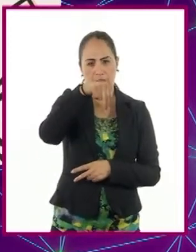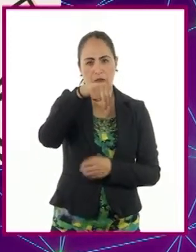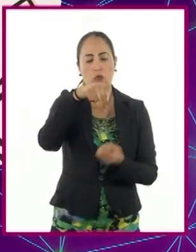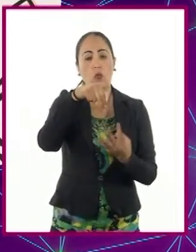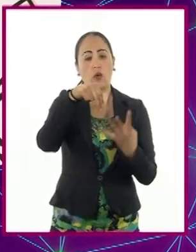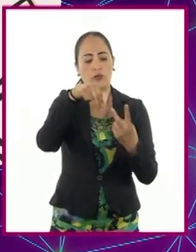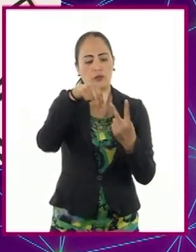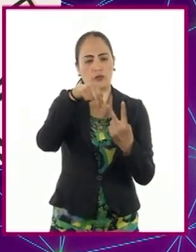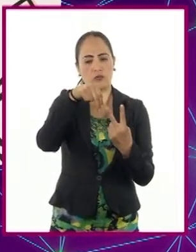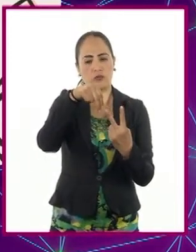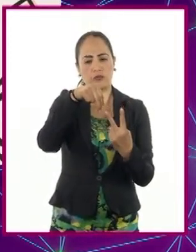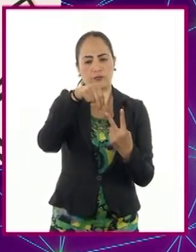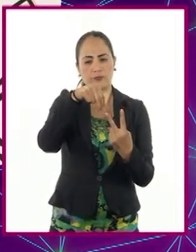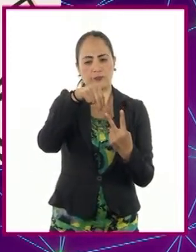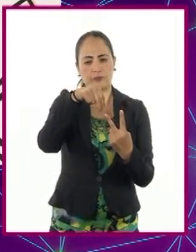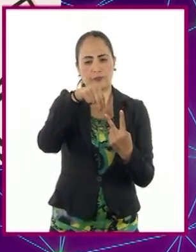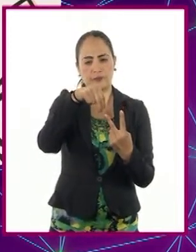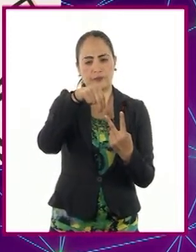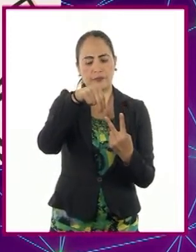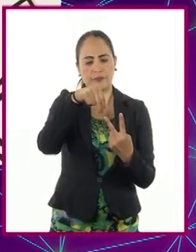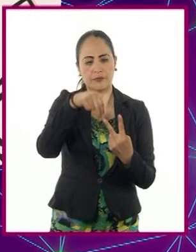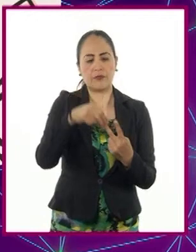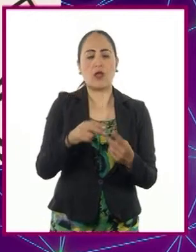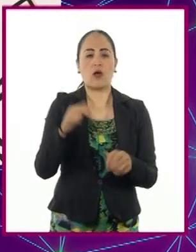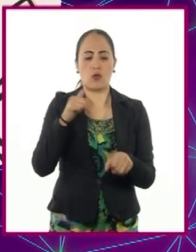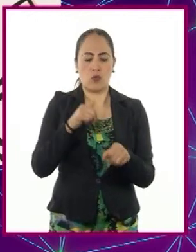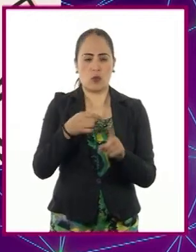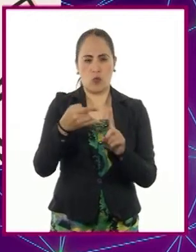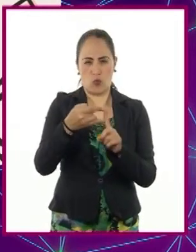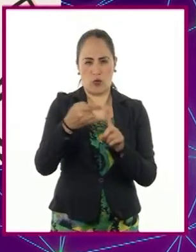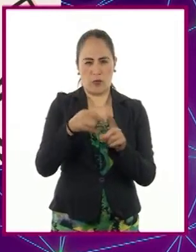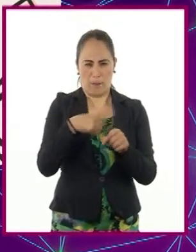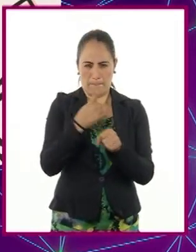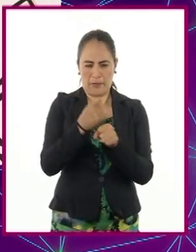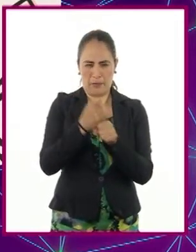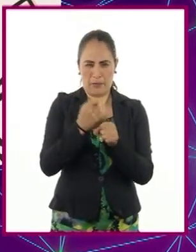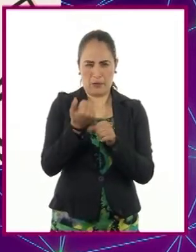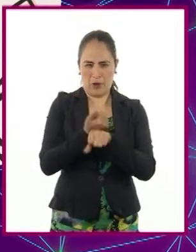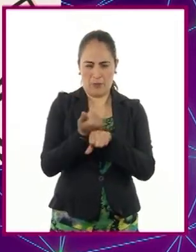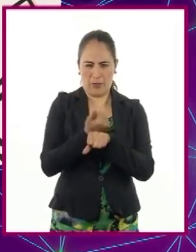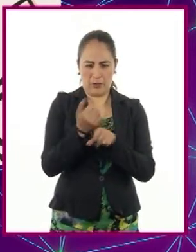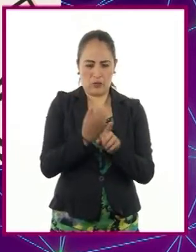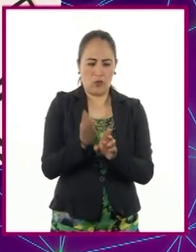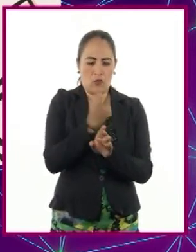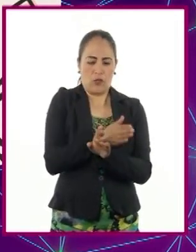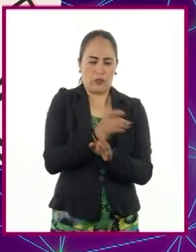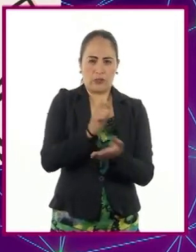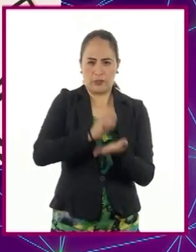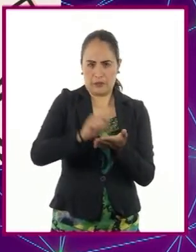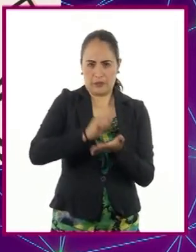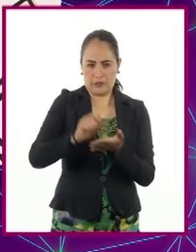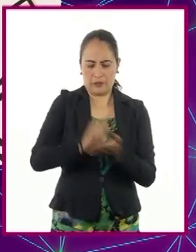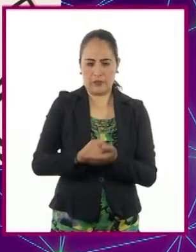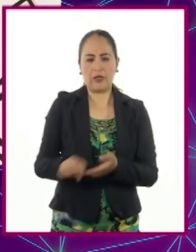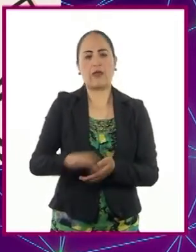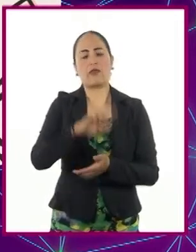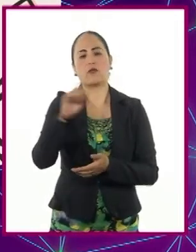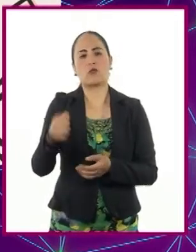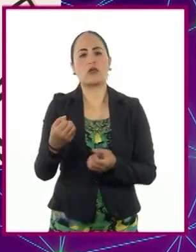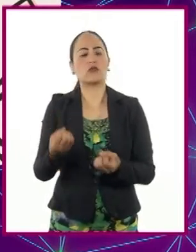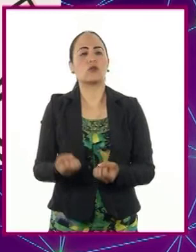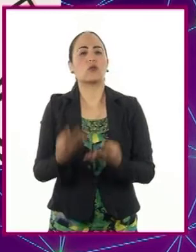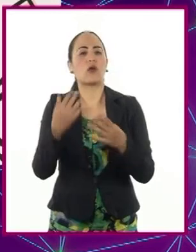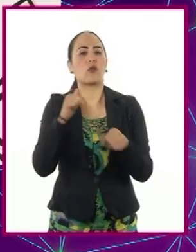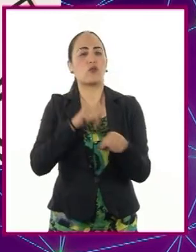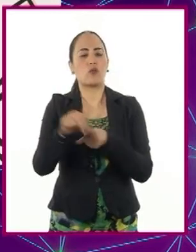2 átomos, y escribimos el número antes del primer recuadro amarillo. Asignemos los números de oxidación. Tengan en